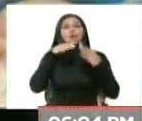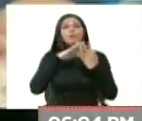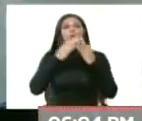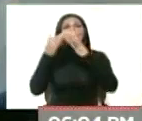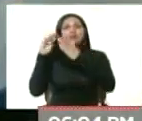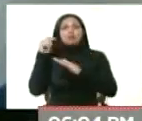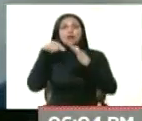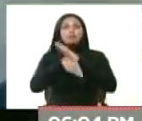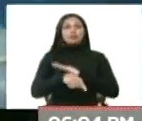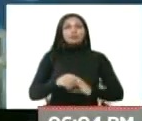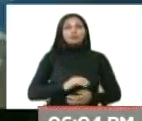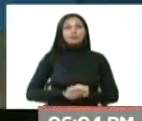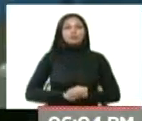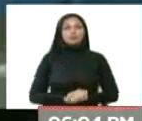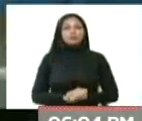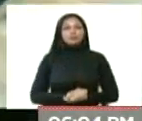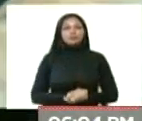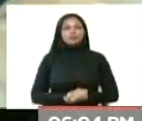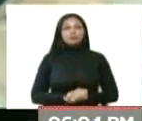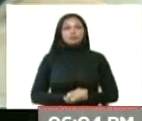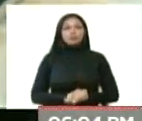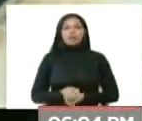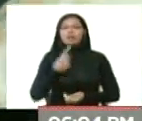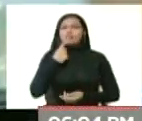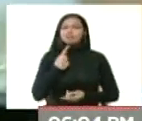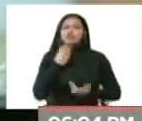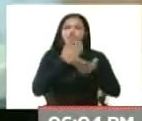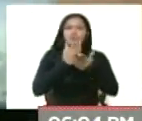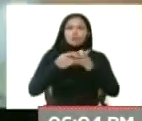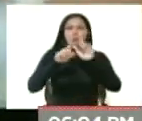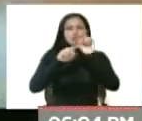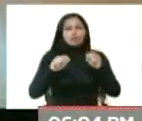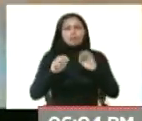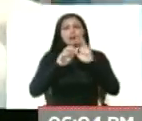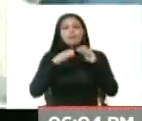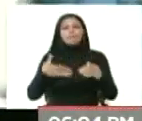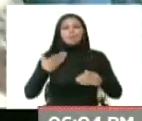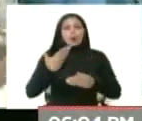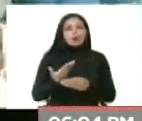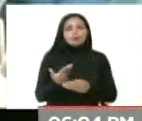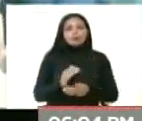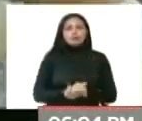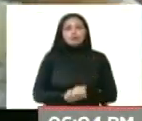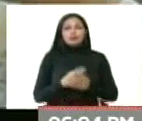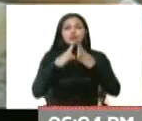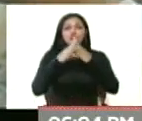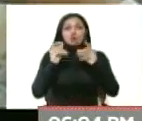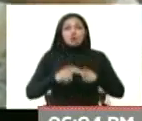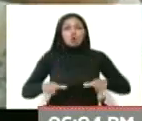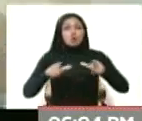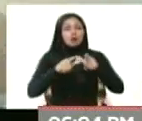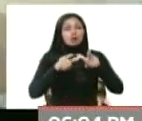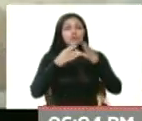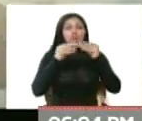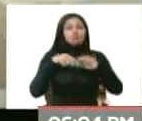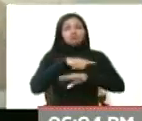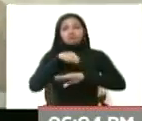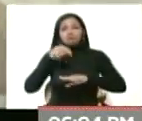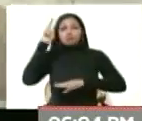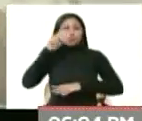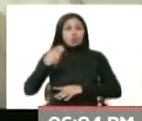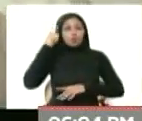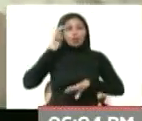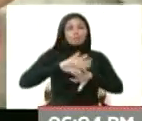Adentro. Hay que decirlo en todas las maneras posibles, en todos los lugares, en todas las horas, cada día,